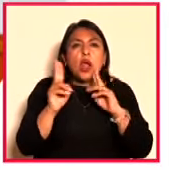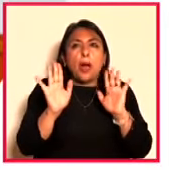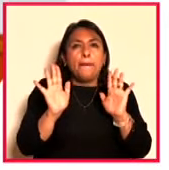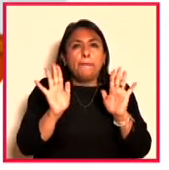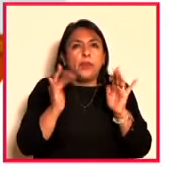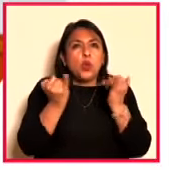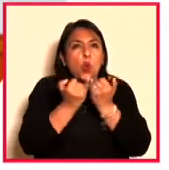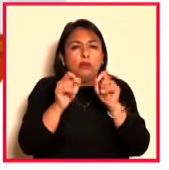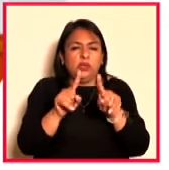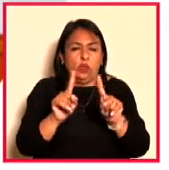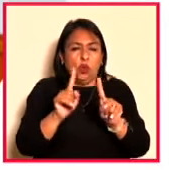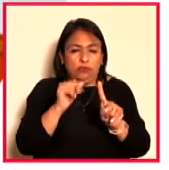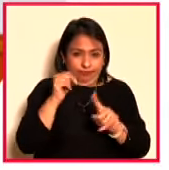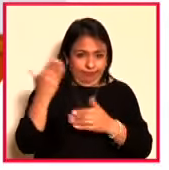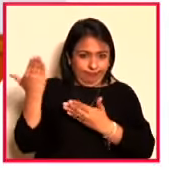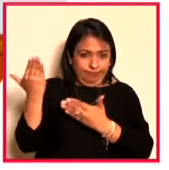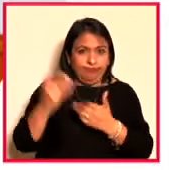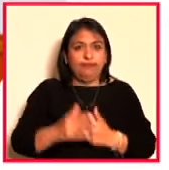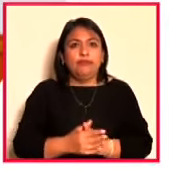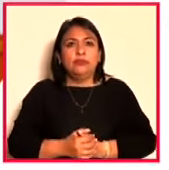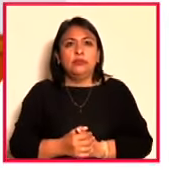va.